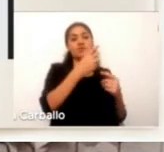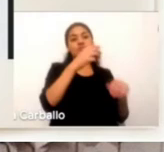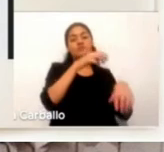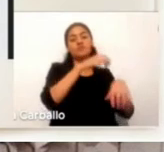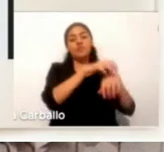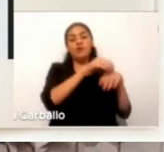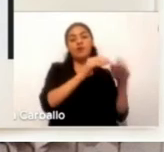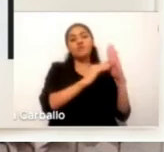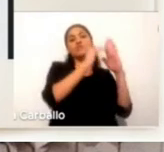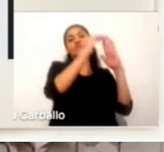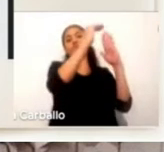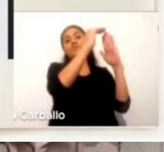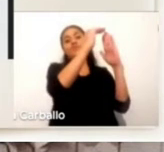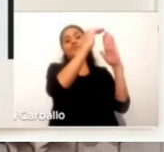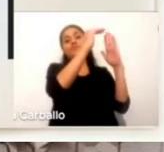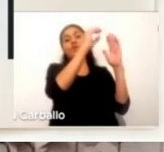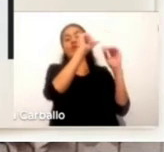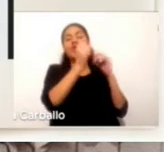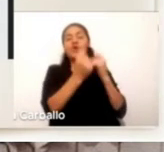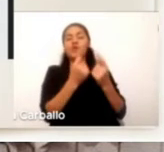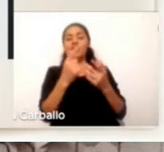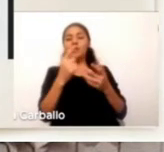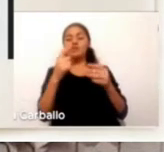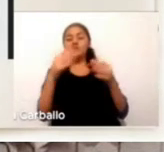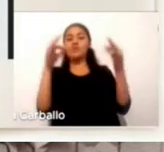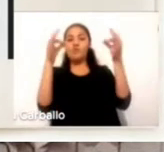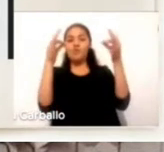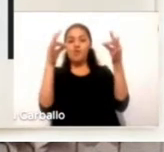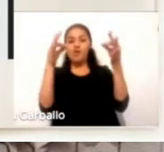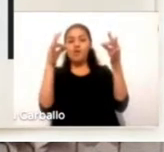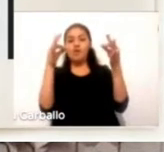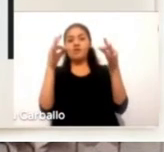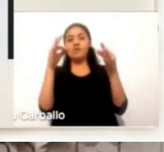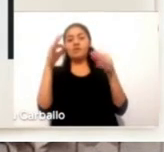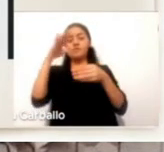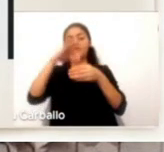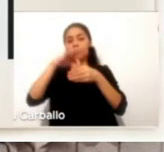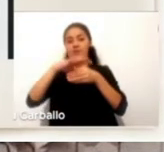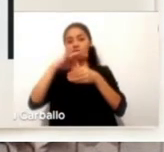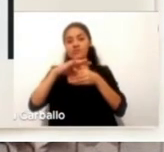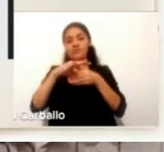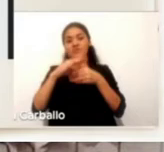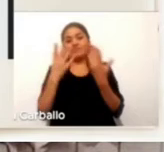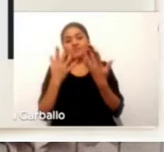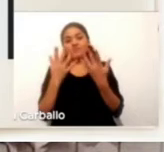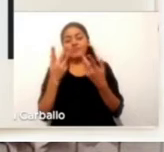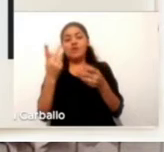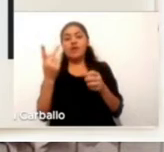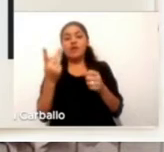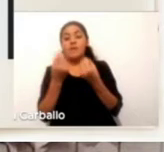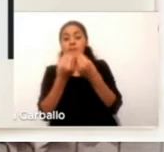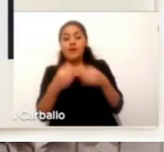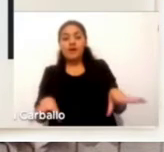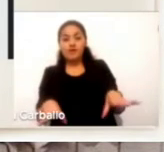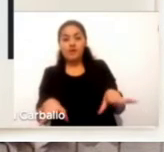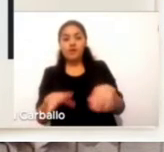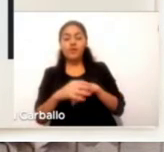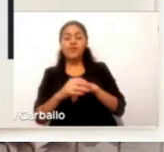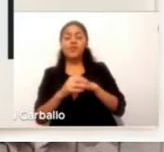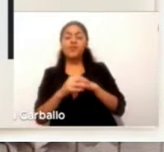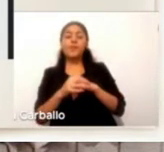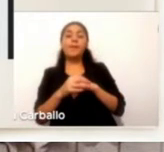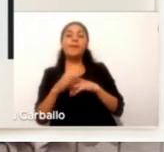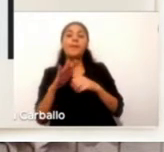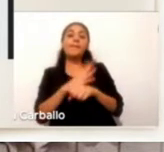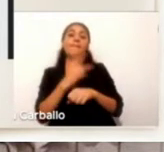votaron, boletas extraídas de la urna y resultado de la votación. En ese tenor, en el proyecto se sometió